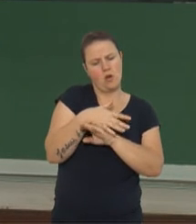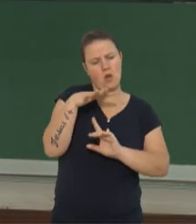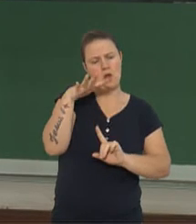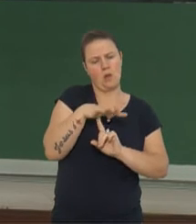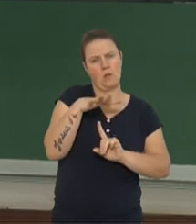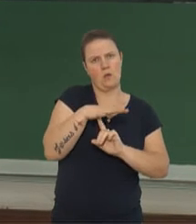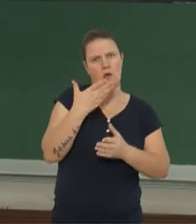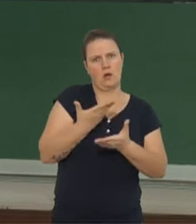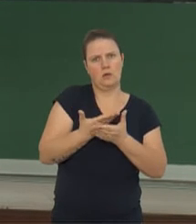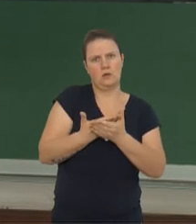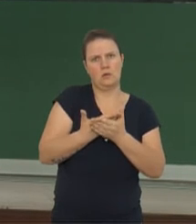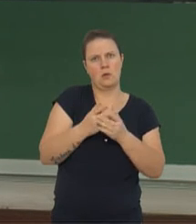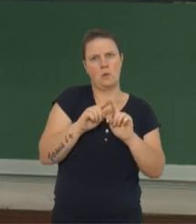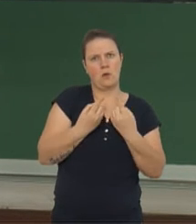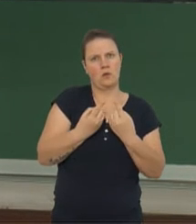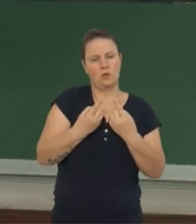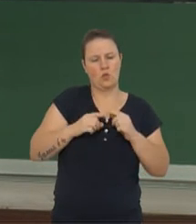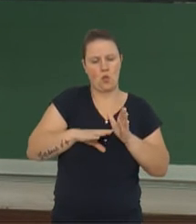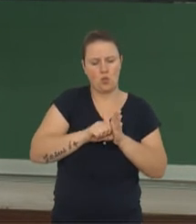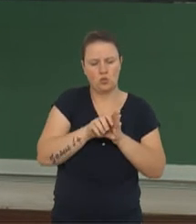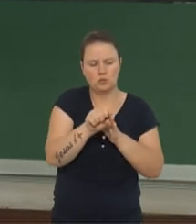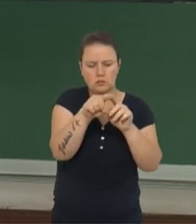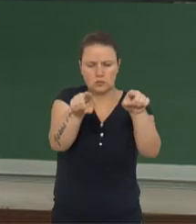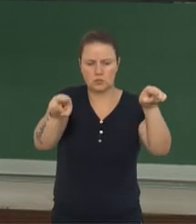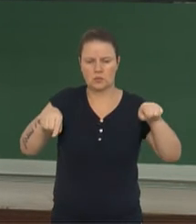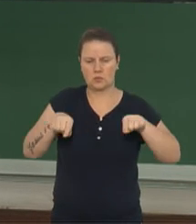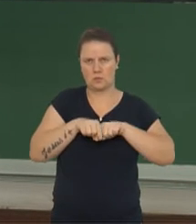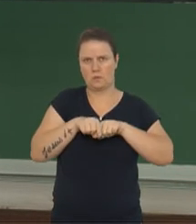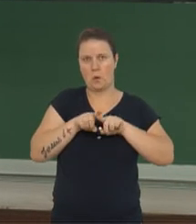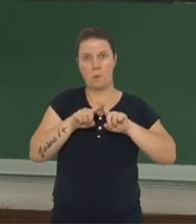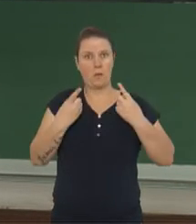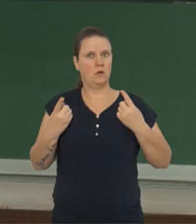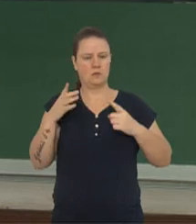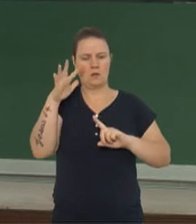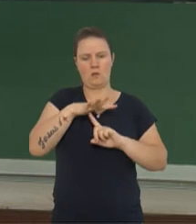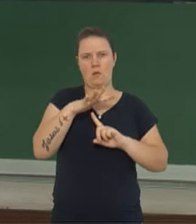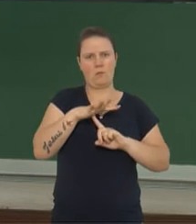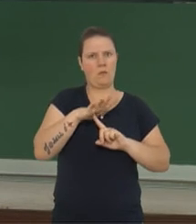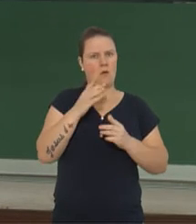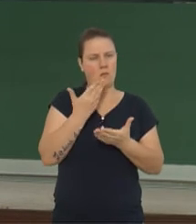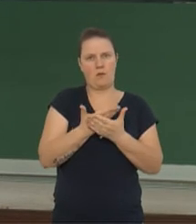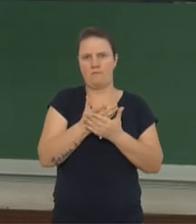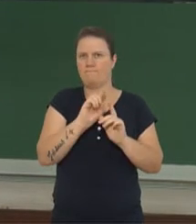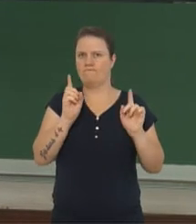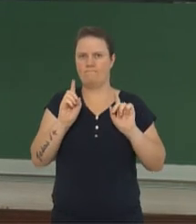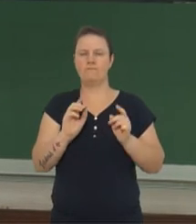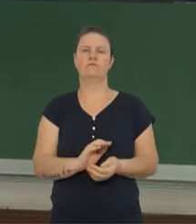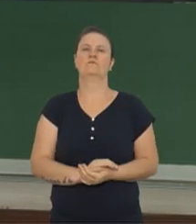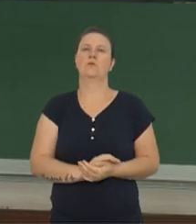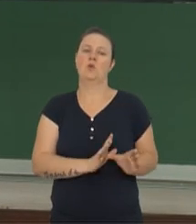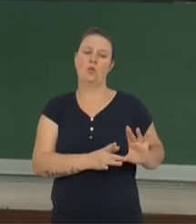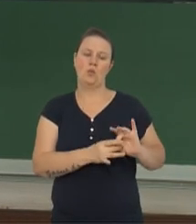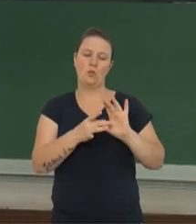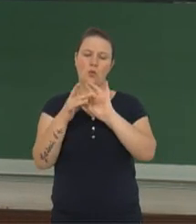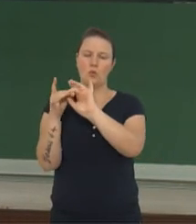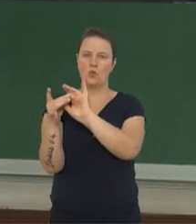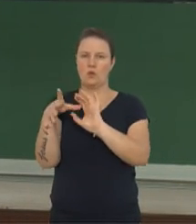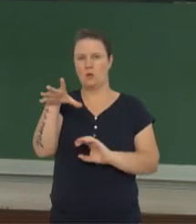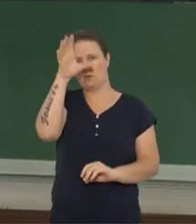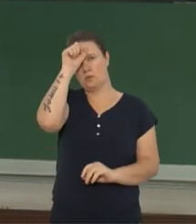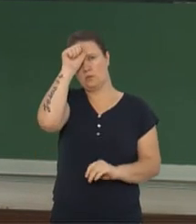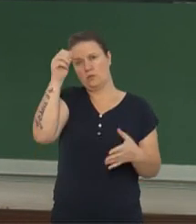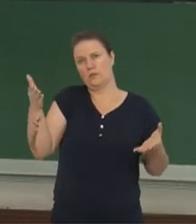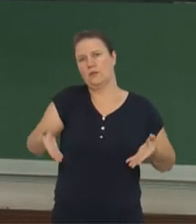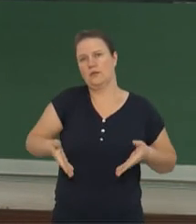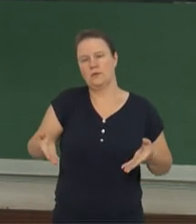más no el ambiente del aula para nada. ¿De acuerdo? Bueno, son ejemplos dentro de nuestro contexto de aprendizaje en los días de